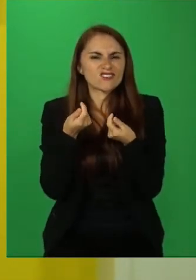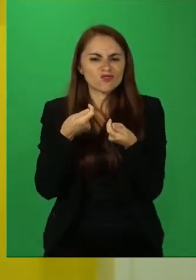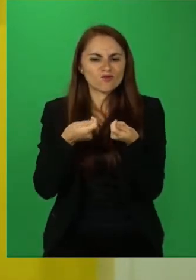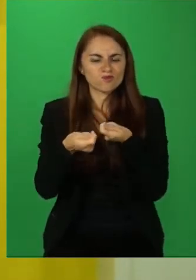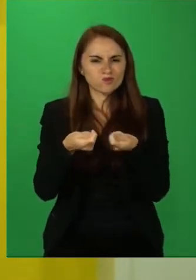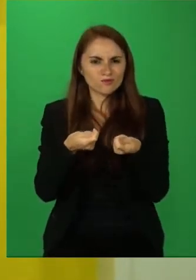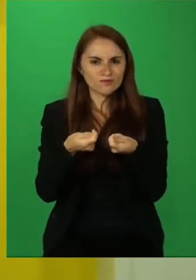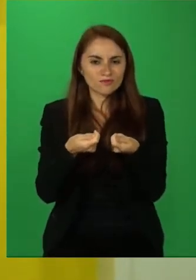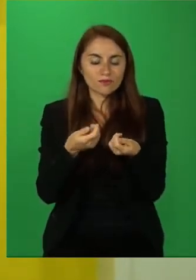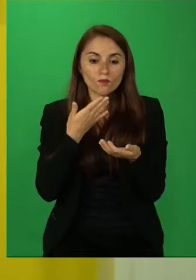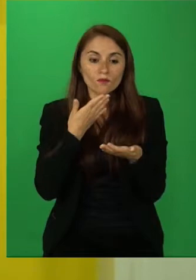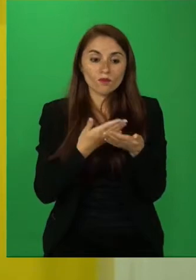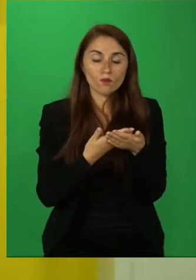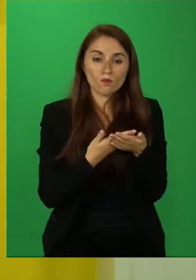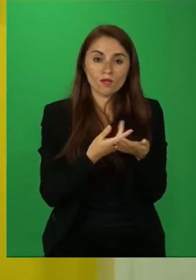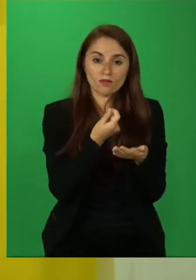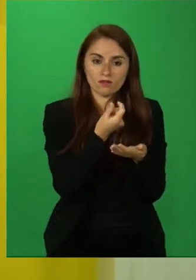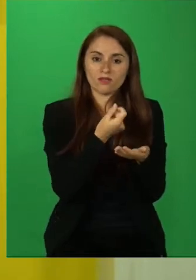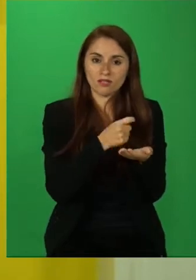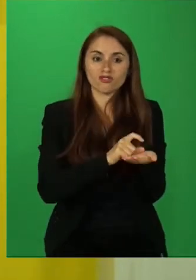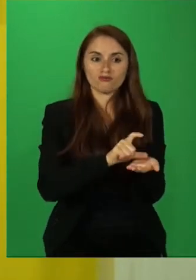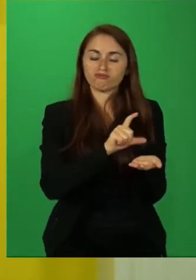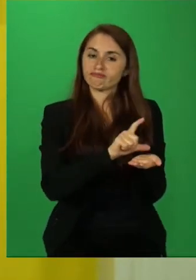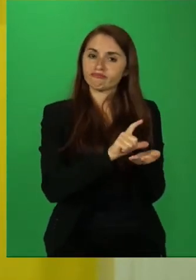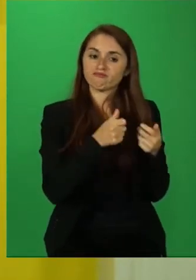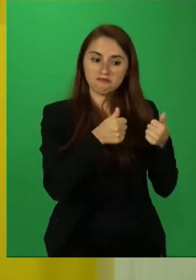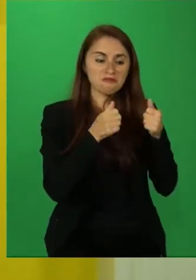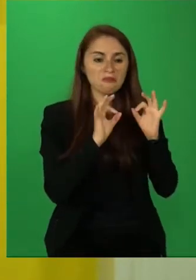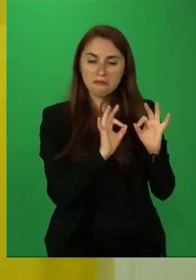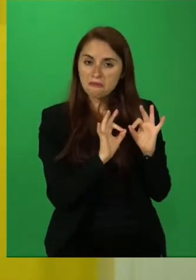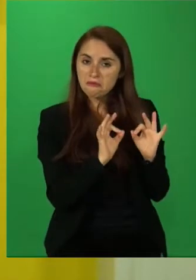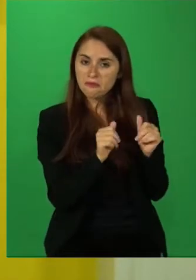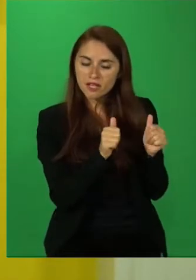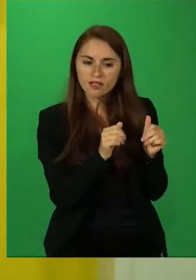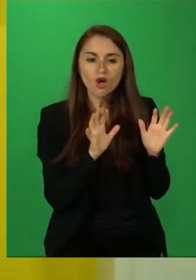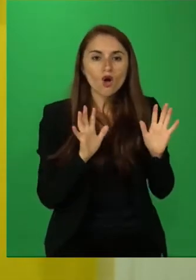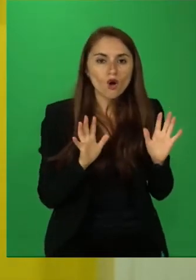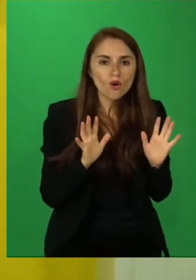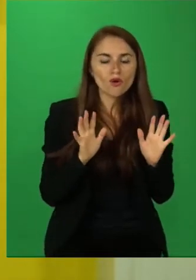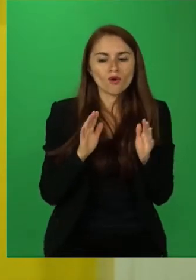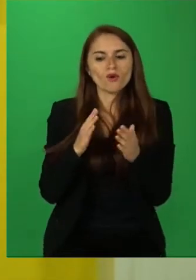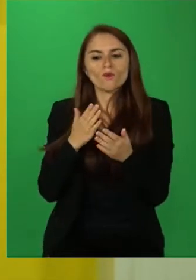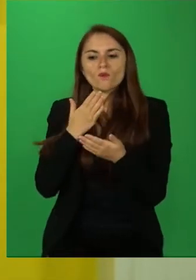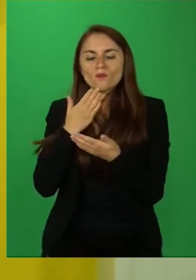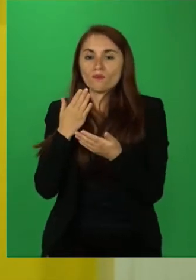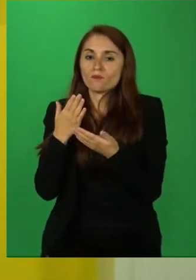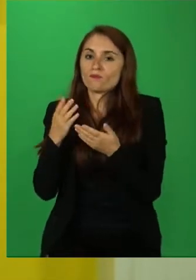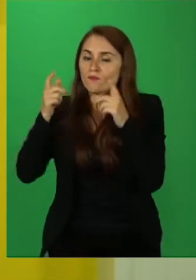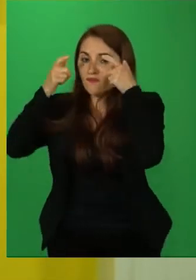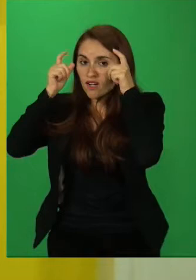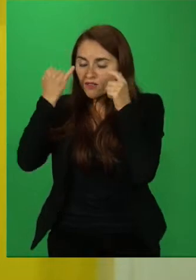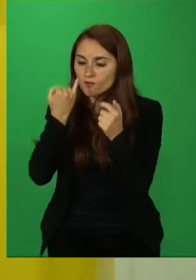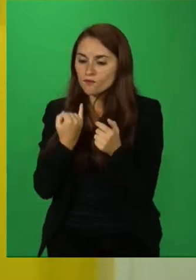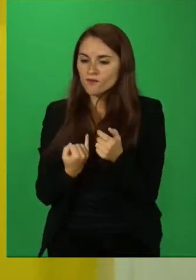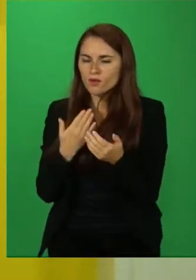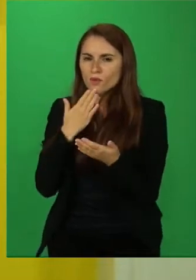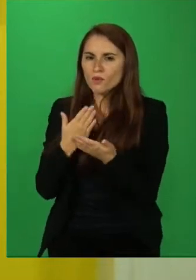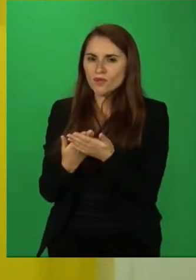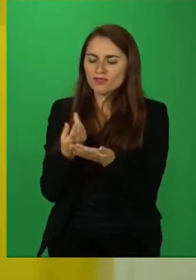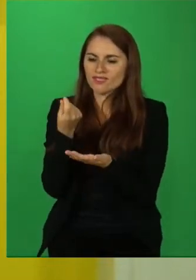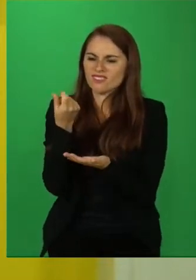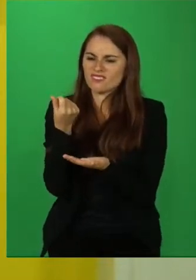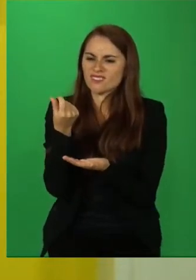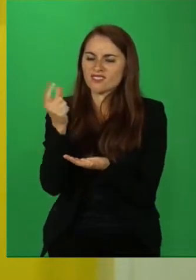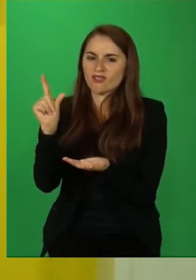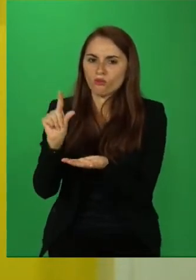hay buenos tiempos económicos de bonanza y mucho dinero o en el caso de las vacas flacas cuando hay tiempos de